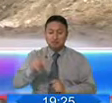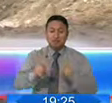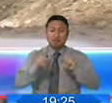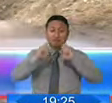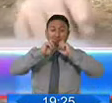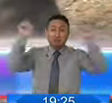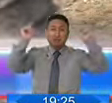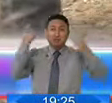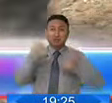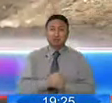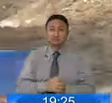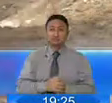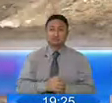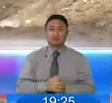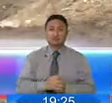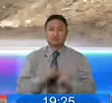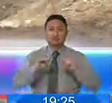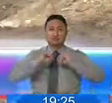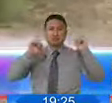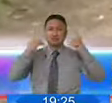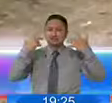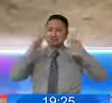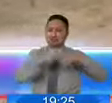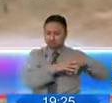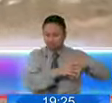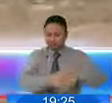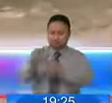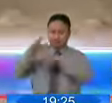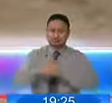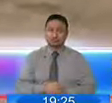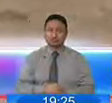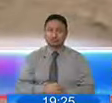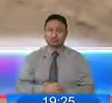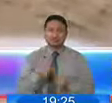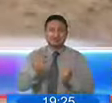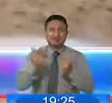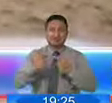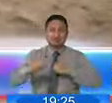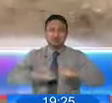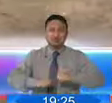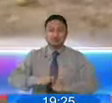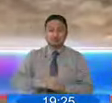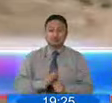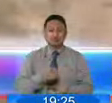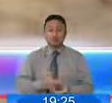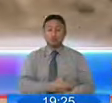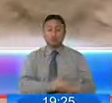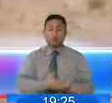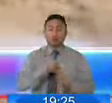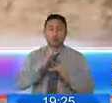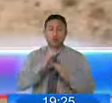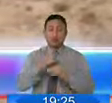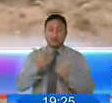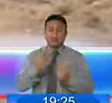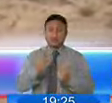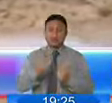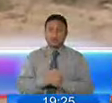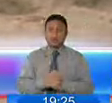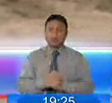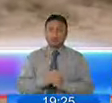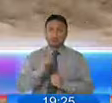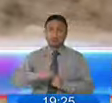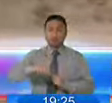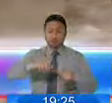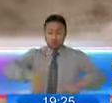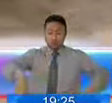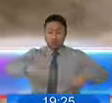pero como altísimo chillido, bastantísimo. Labores de rescate se habrían efectuado por parte del cuerpo de bomberos de Guaranda, quienes a pesar de encontrarse en